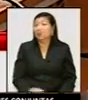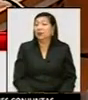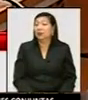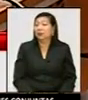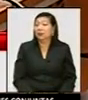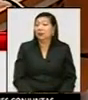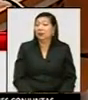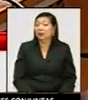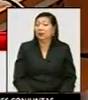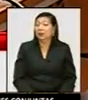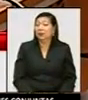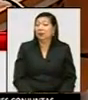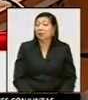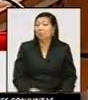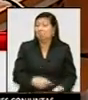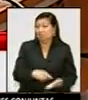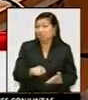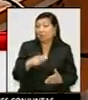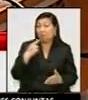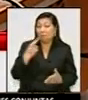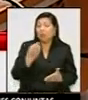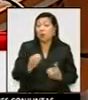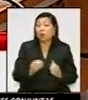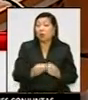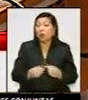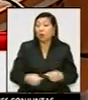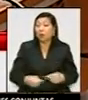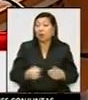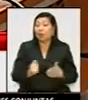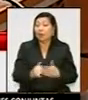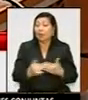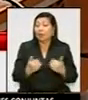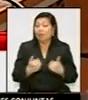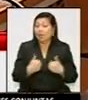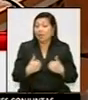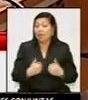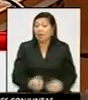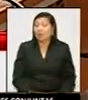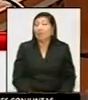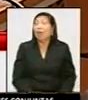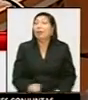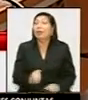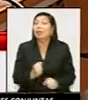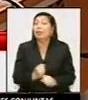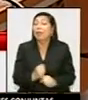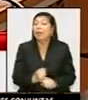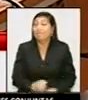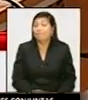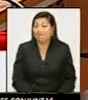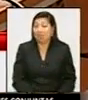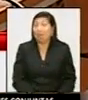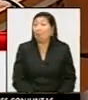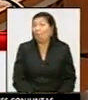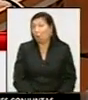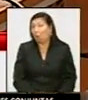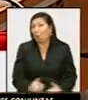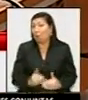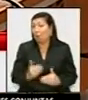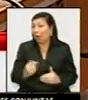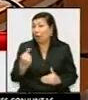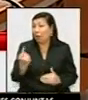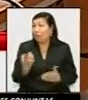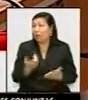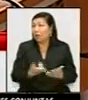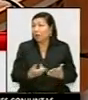medianoche, se ha emitido esta política de competitividad que tiene un capítulo laboral que, digamos, más allá de las generalidades